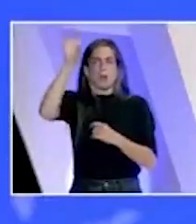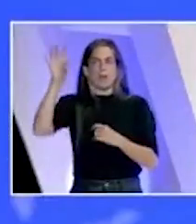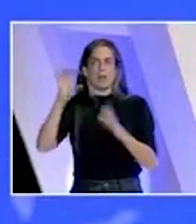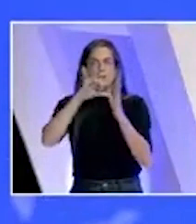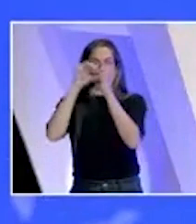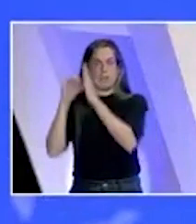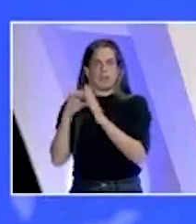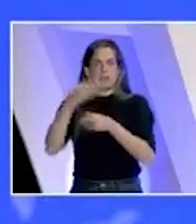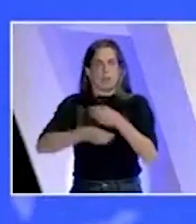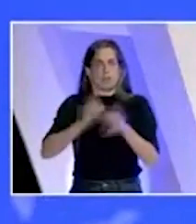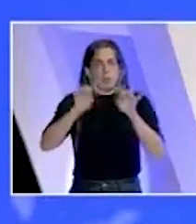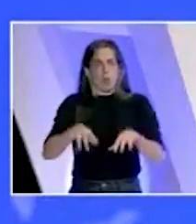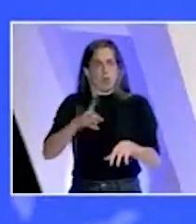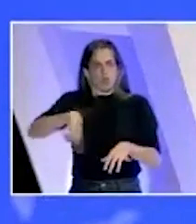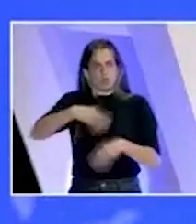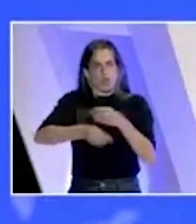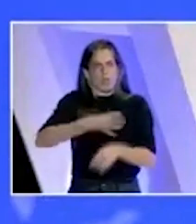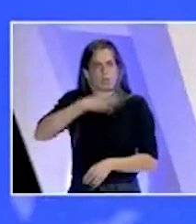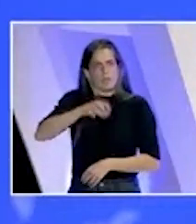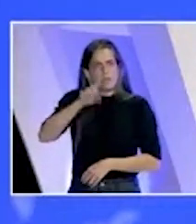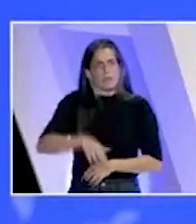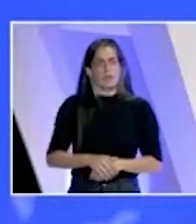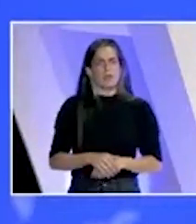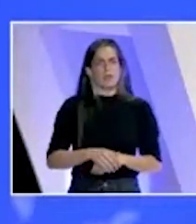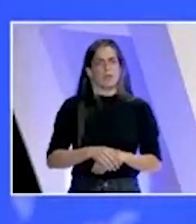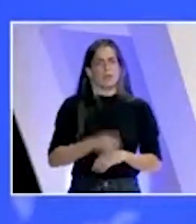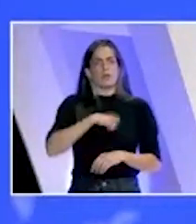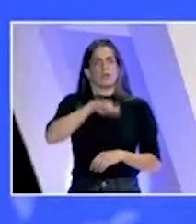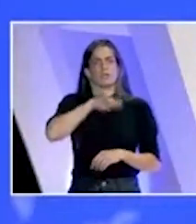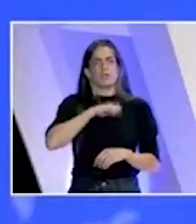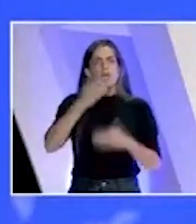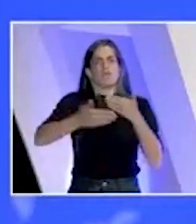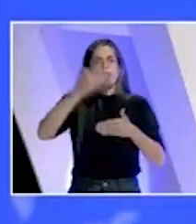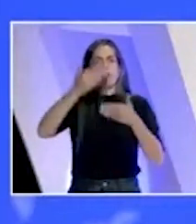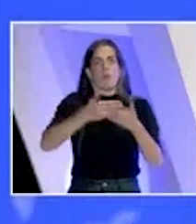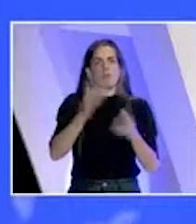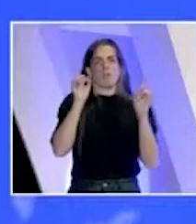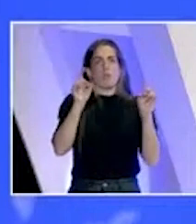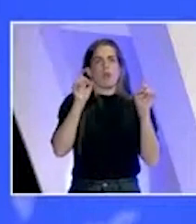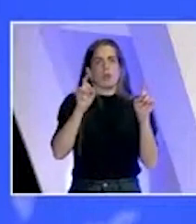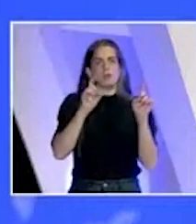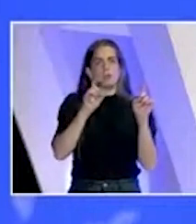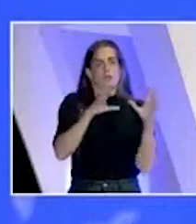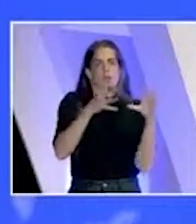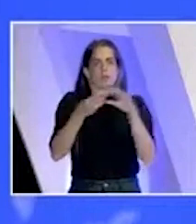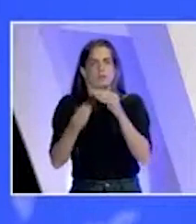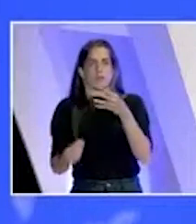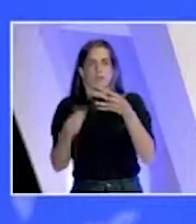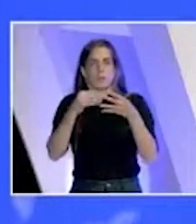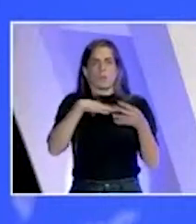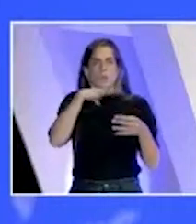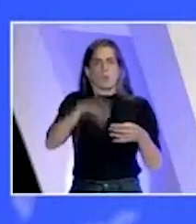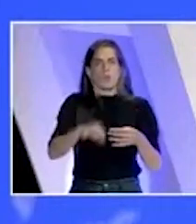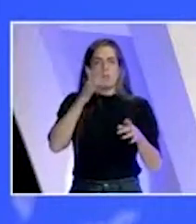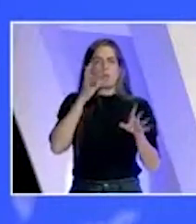nuestro entorno que ya están haciendo. Una España que podría situarse en la vanguardia educativa, garantizando así la igualdad de oportunidades y llevando